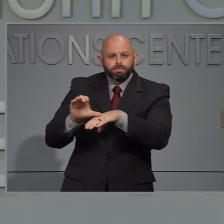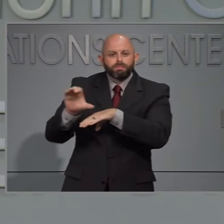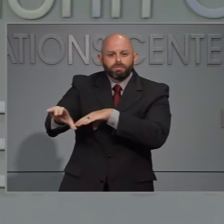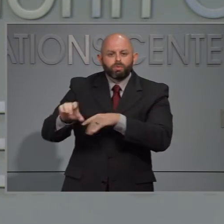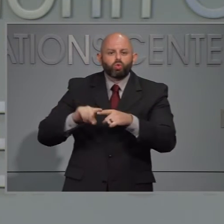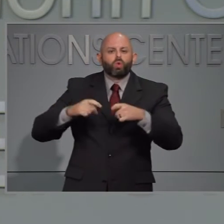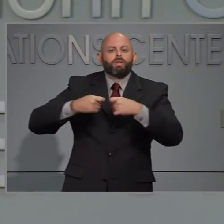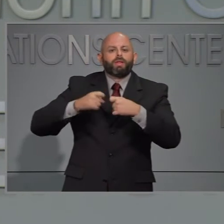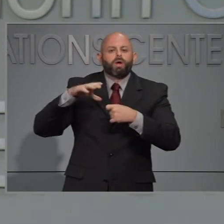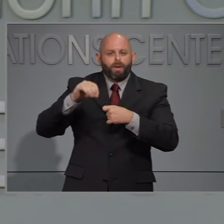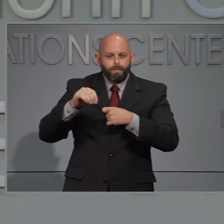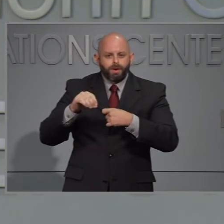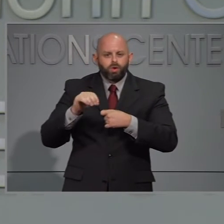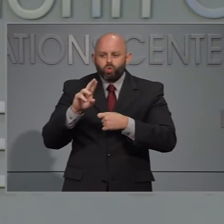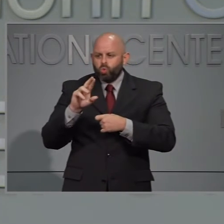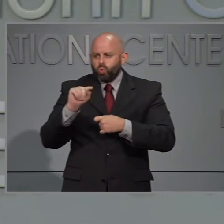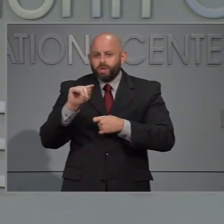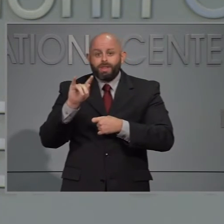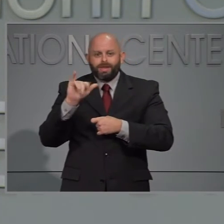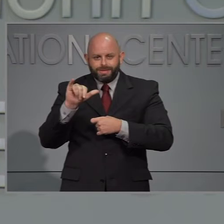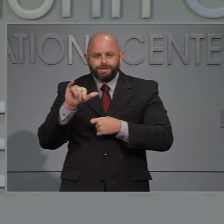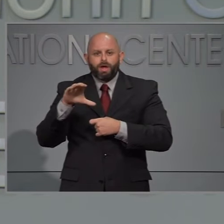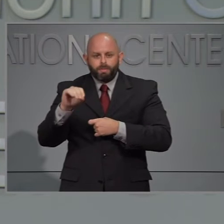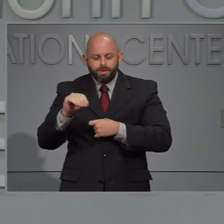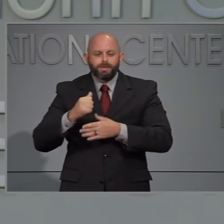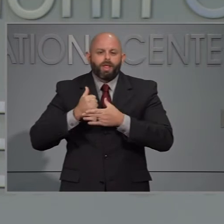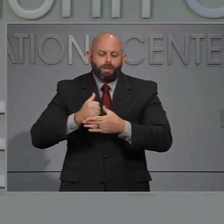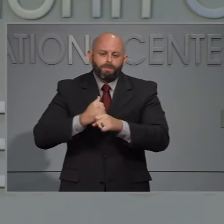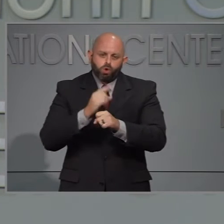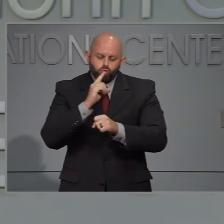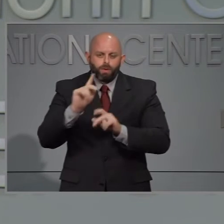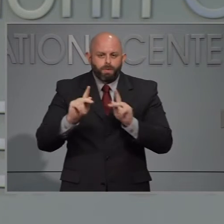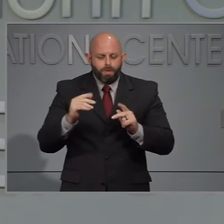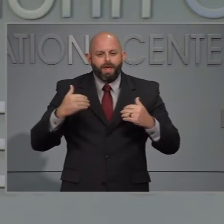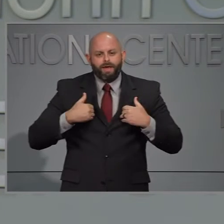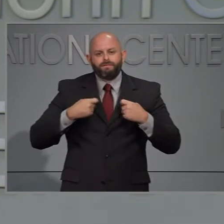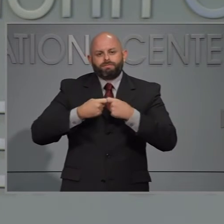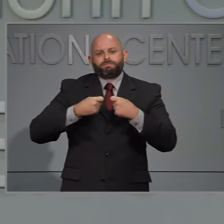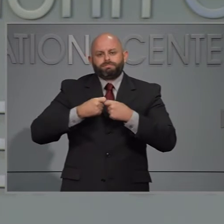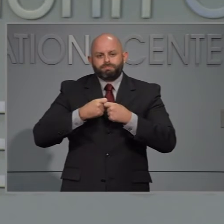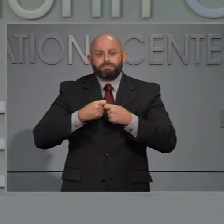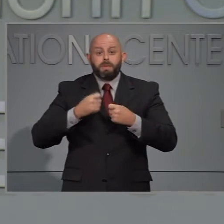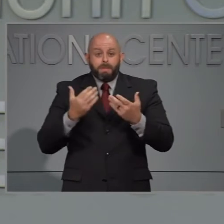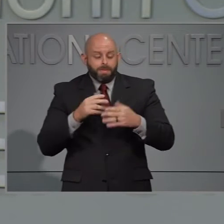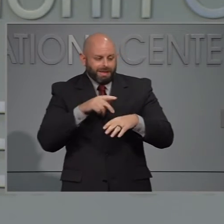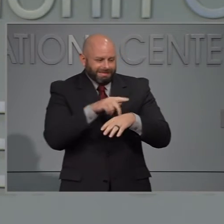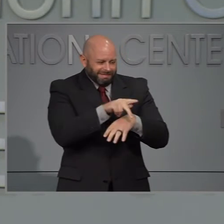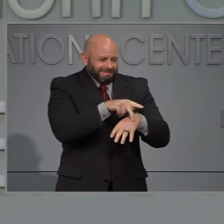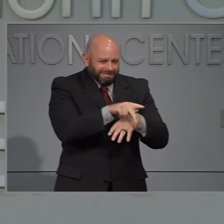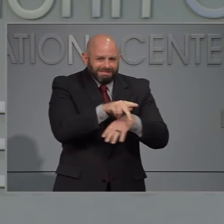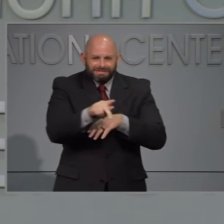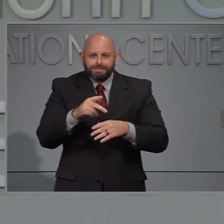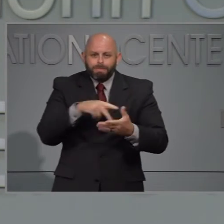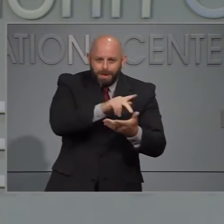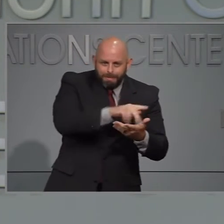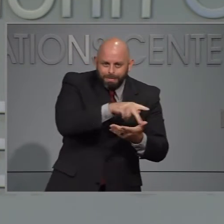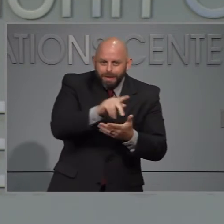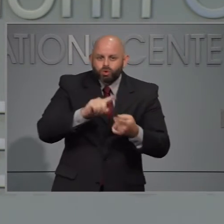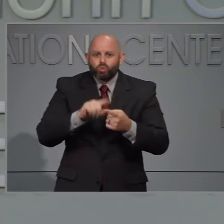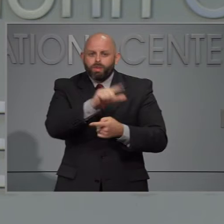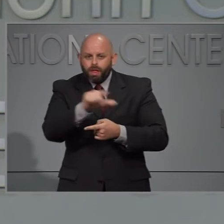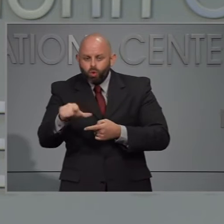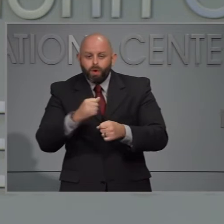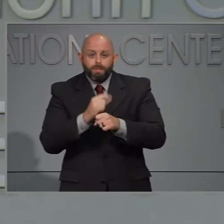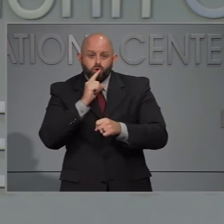de que no corten, interrumpan los servicios, y también hablar con los arrendadores para que